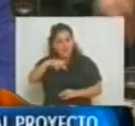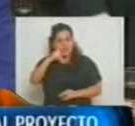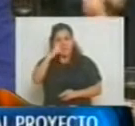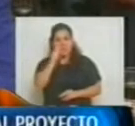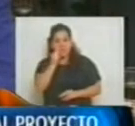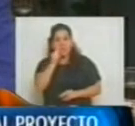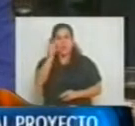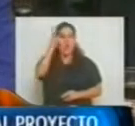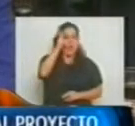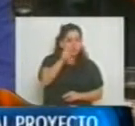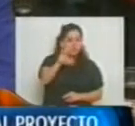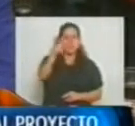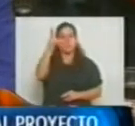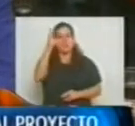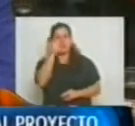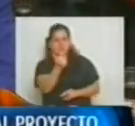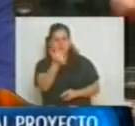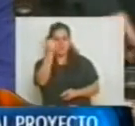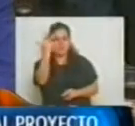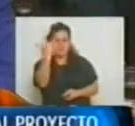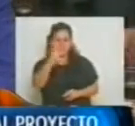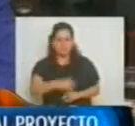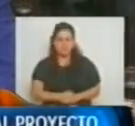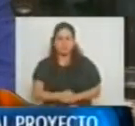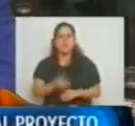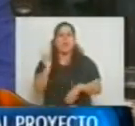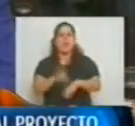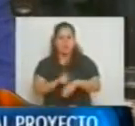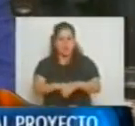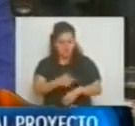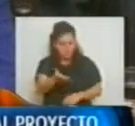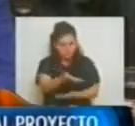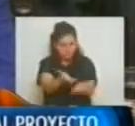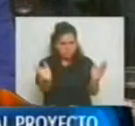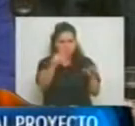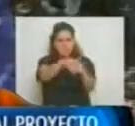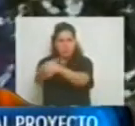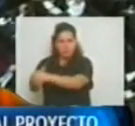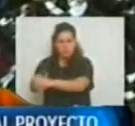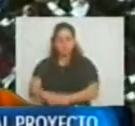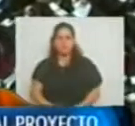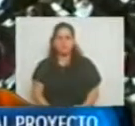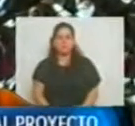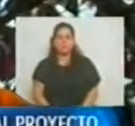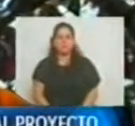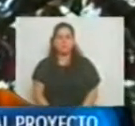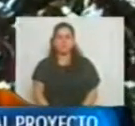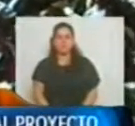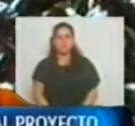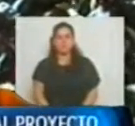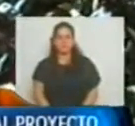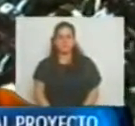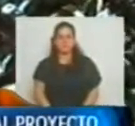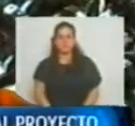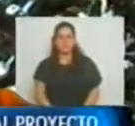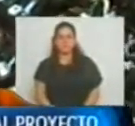que fueron aprobados por la Cámara de Diputados en la sesión de ayer, muy extensa por cierto. El proyecto fue aprobado por 133 votos a